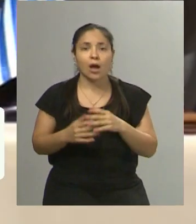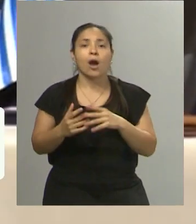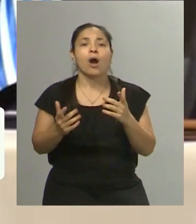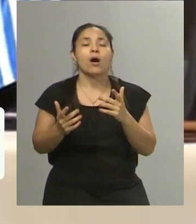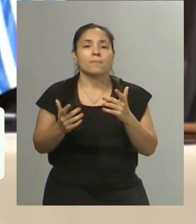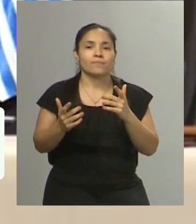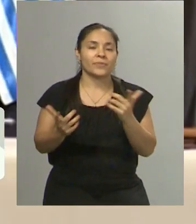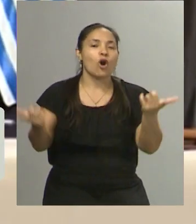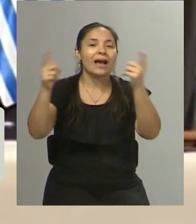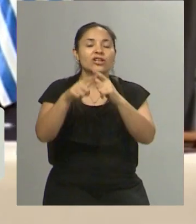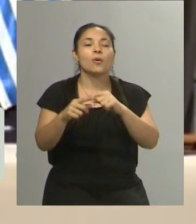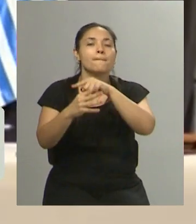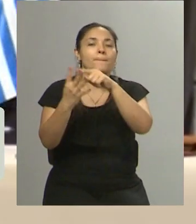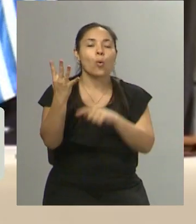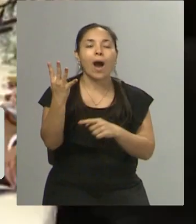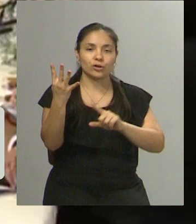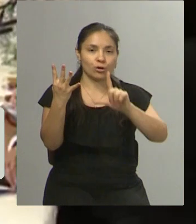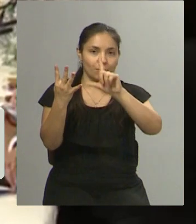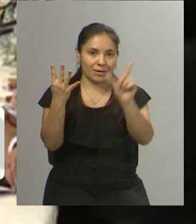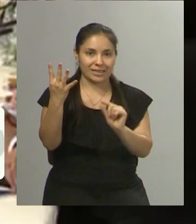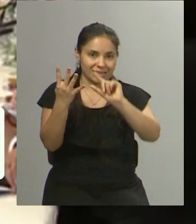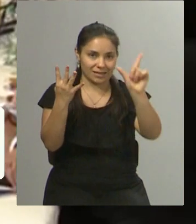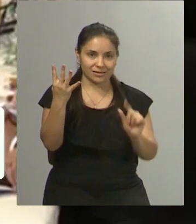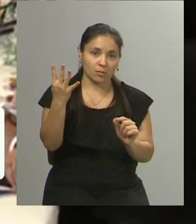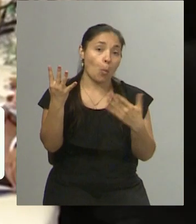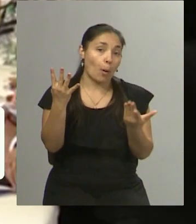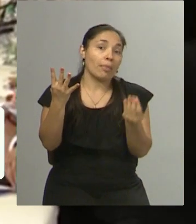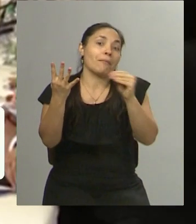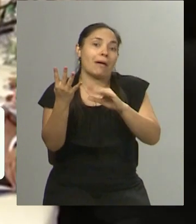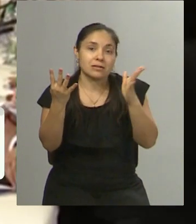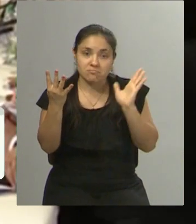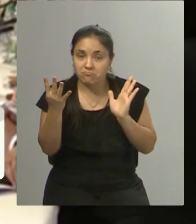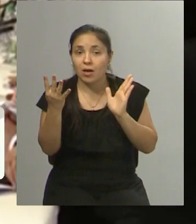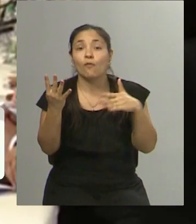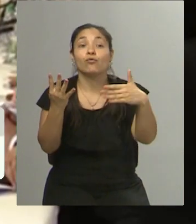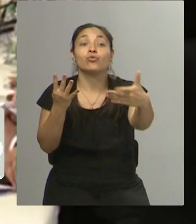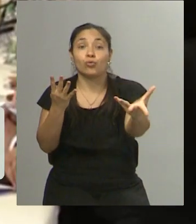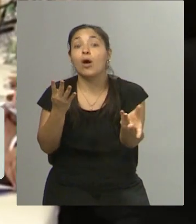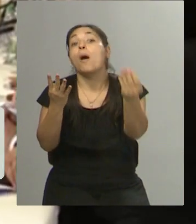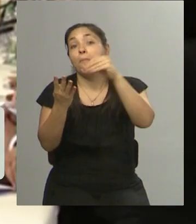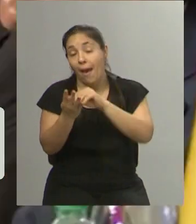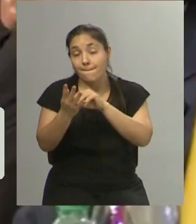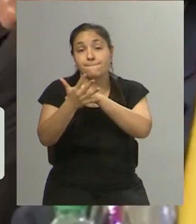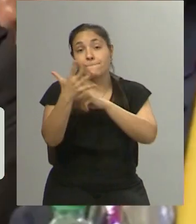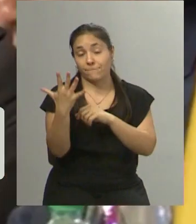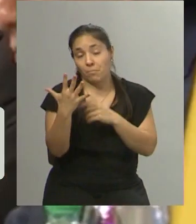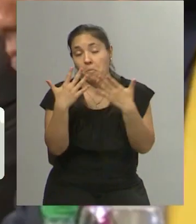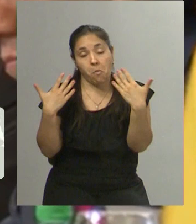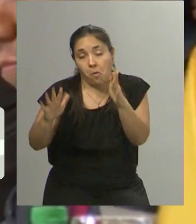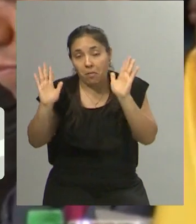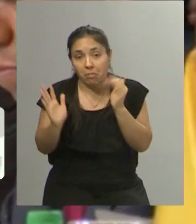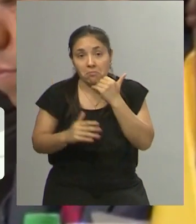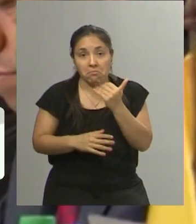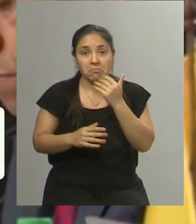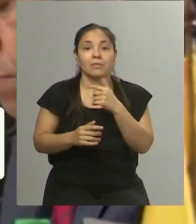4 países, podría ser más, quizás sean más en el futuro, que toman decisiones